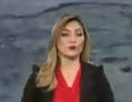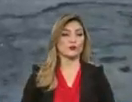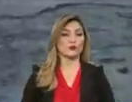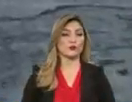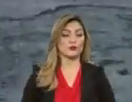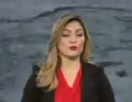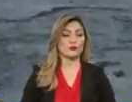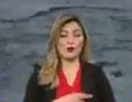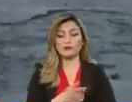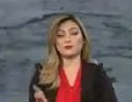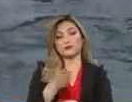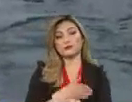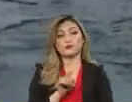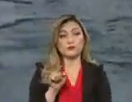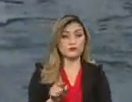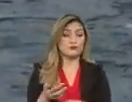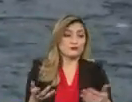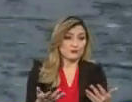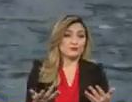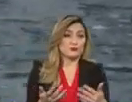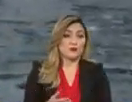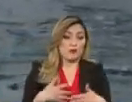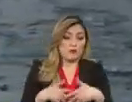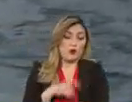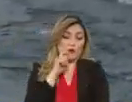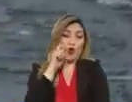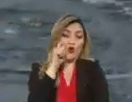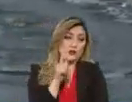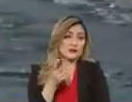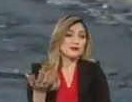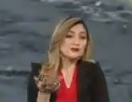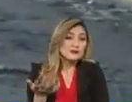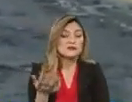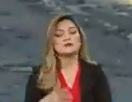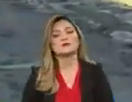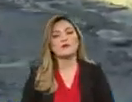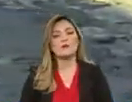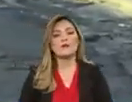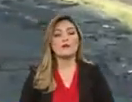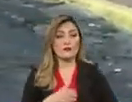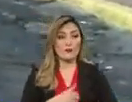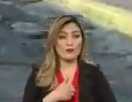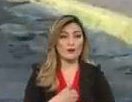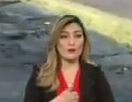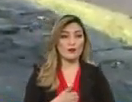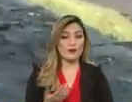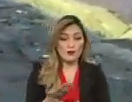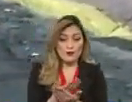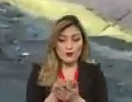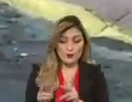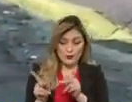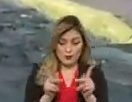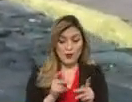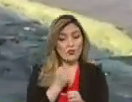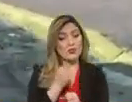productos. En días pasados ellos también protagonizaron una manifestación, pues aseguran que si las autoridades no les presentan un plan